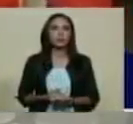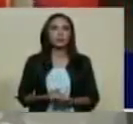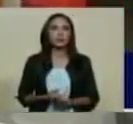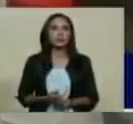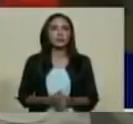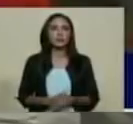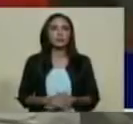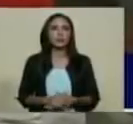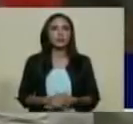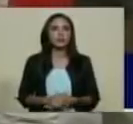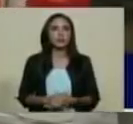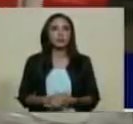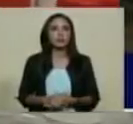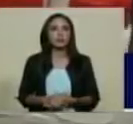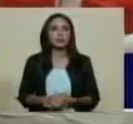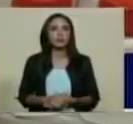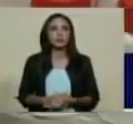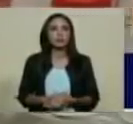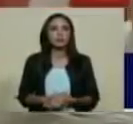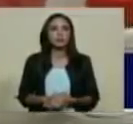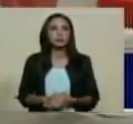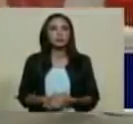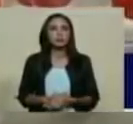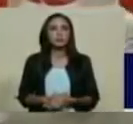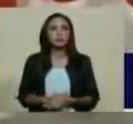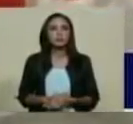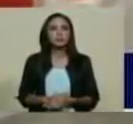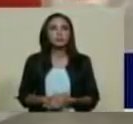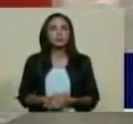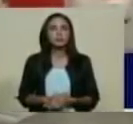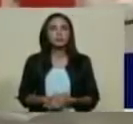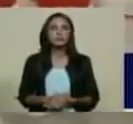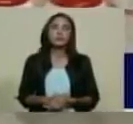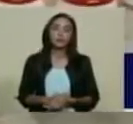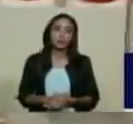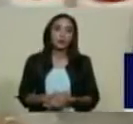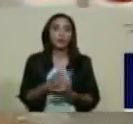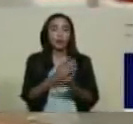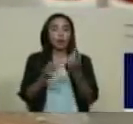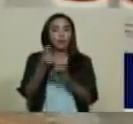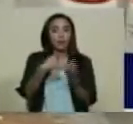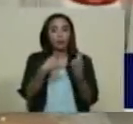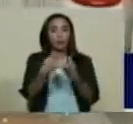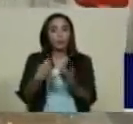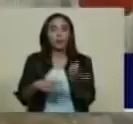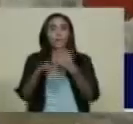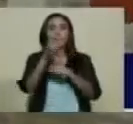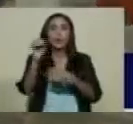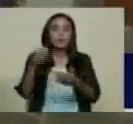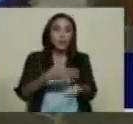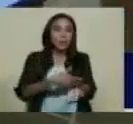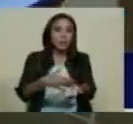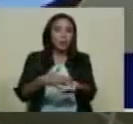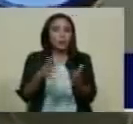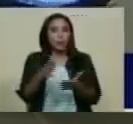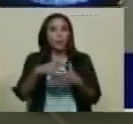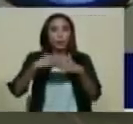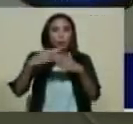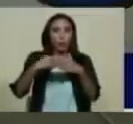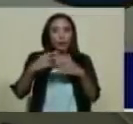Vale la pena resaltarle, presidente, que esto cubrió con una inversión de 20 millones y medio de